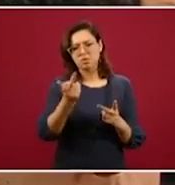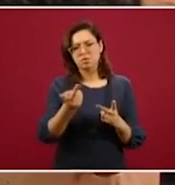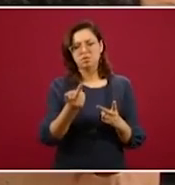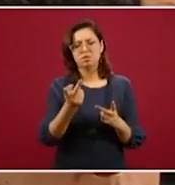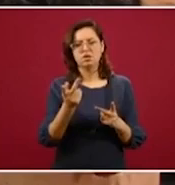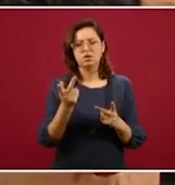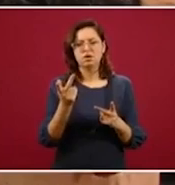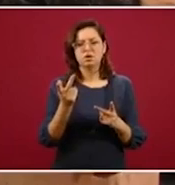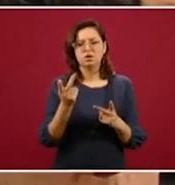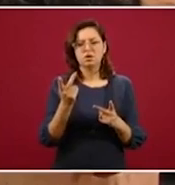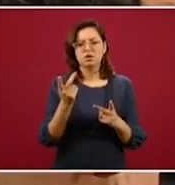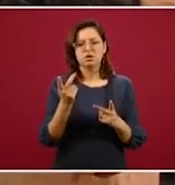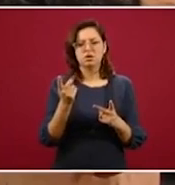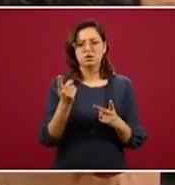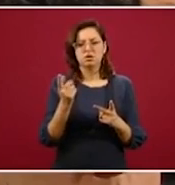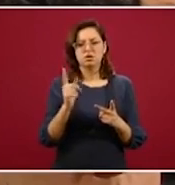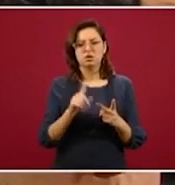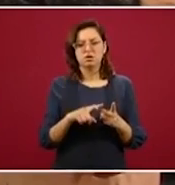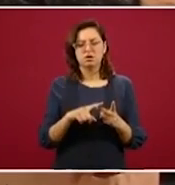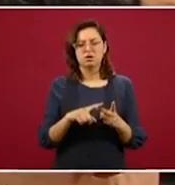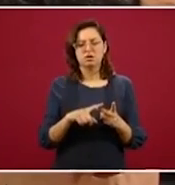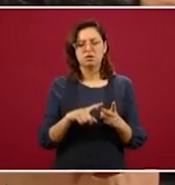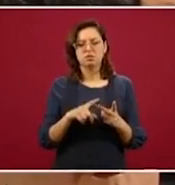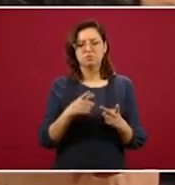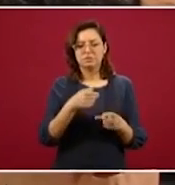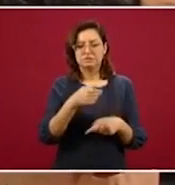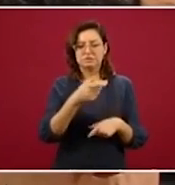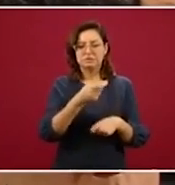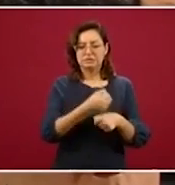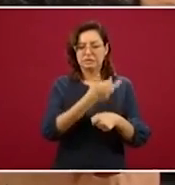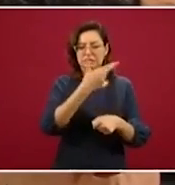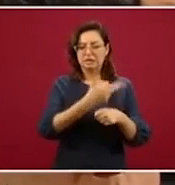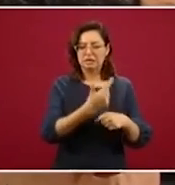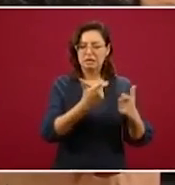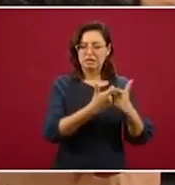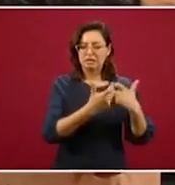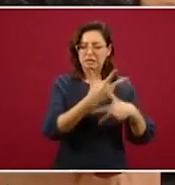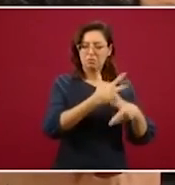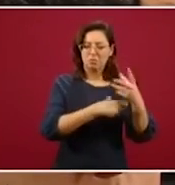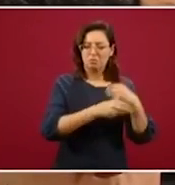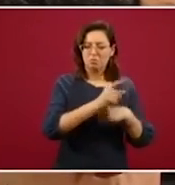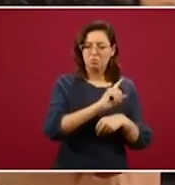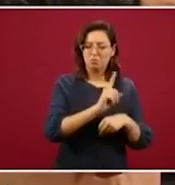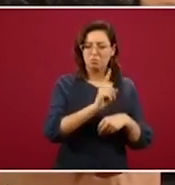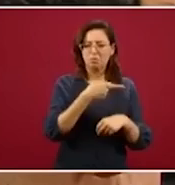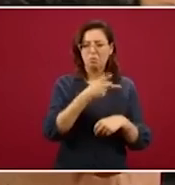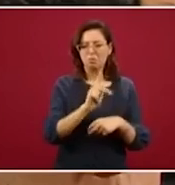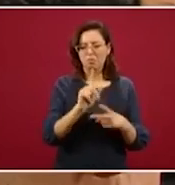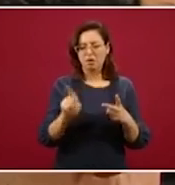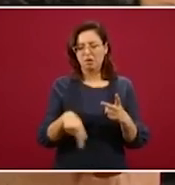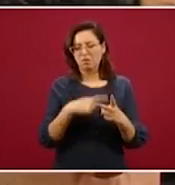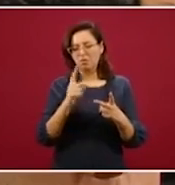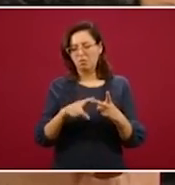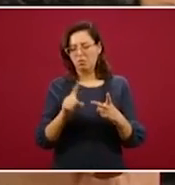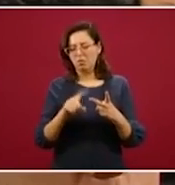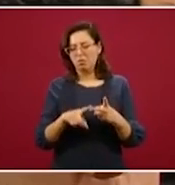Secretaría de Economía, pero hay un sector, estas tandas son